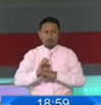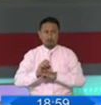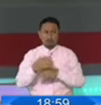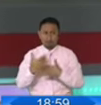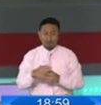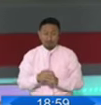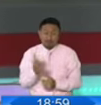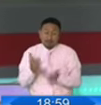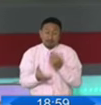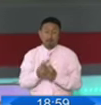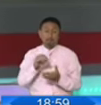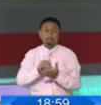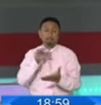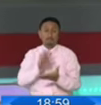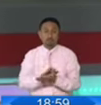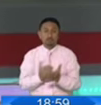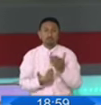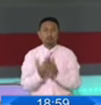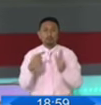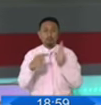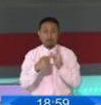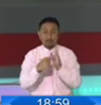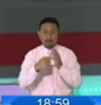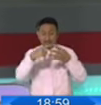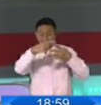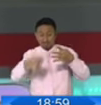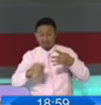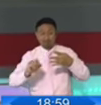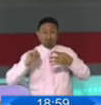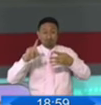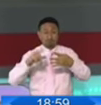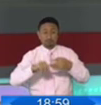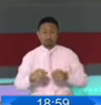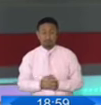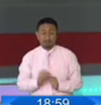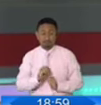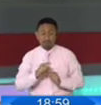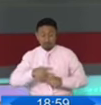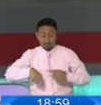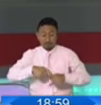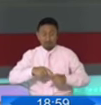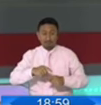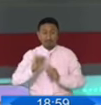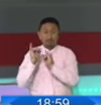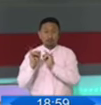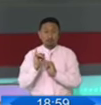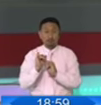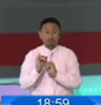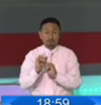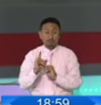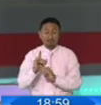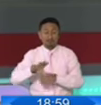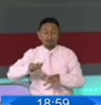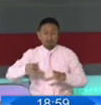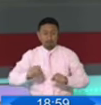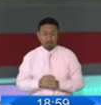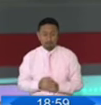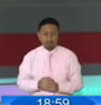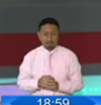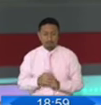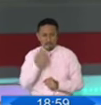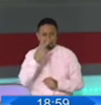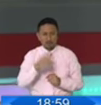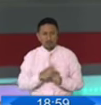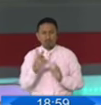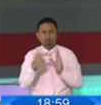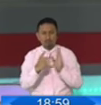orquestando la posible aplicación de un paquetazo para construir un escenario propicio para la corrupción institucionalizada. Revisemos los